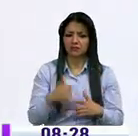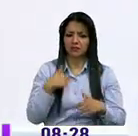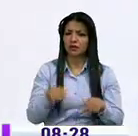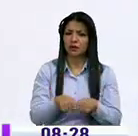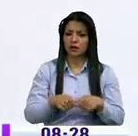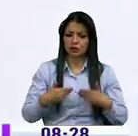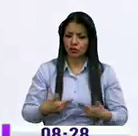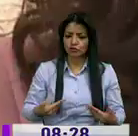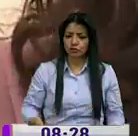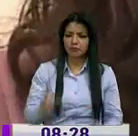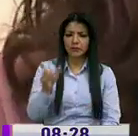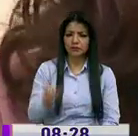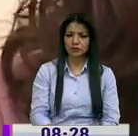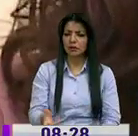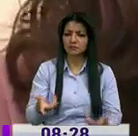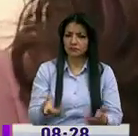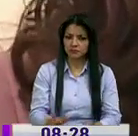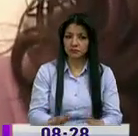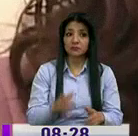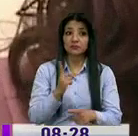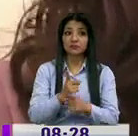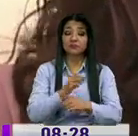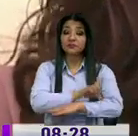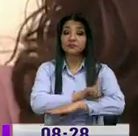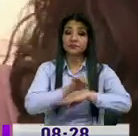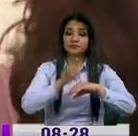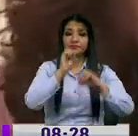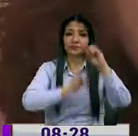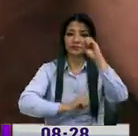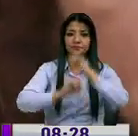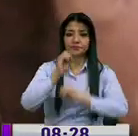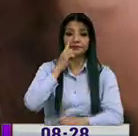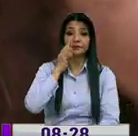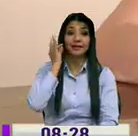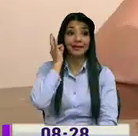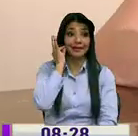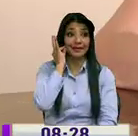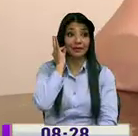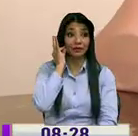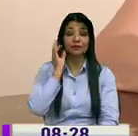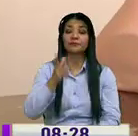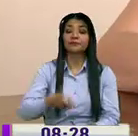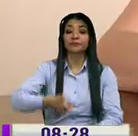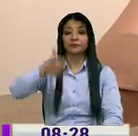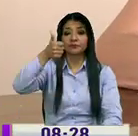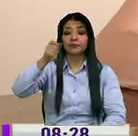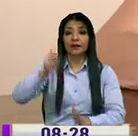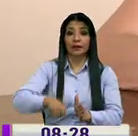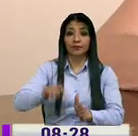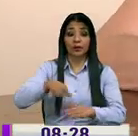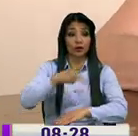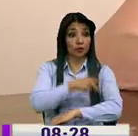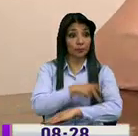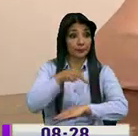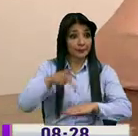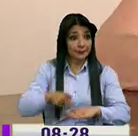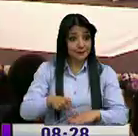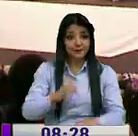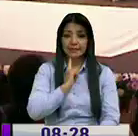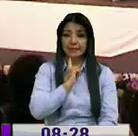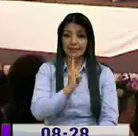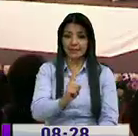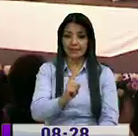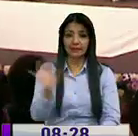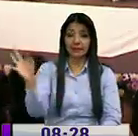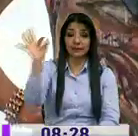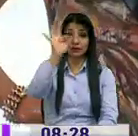ni para nadie. Ante esto, la directora del Observatorio de Género y Diversidad del Colegio de Abogados de Pichincha enfatiza que en los reinados